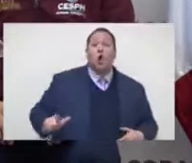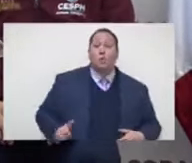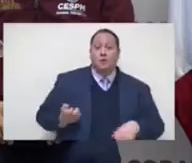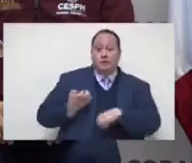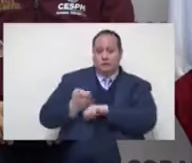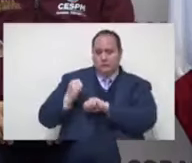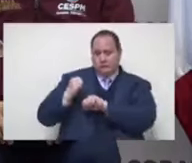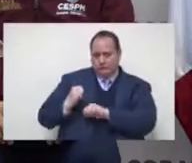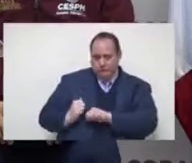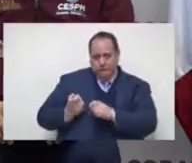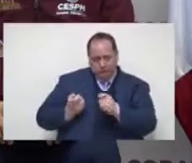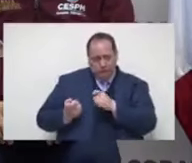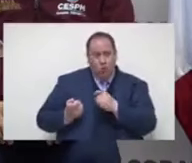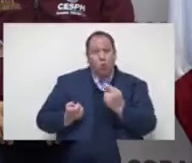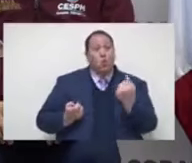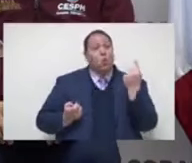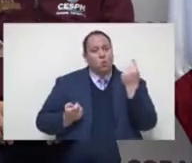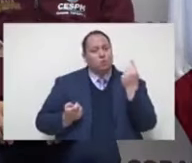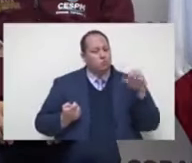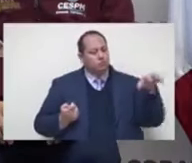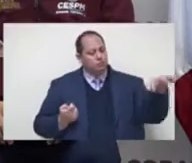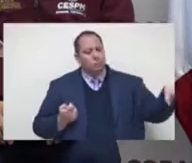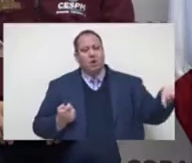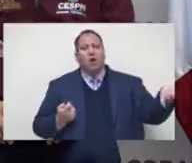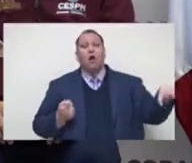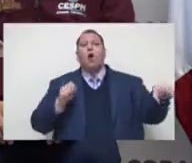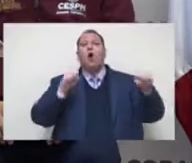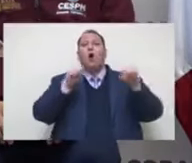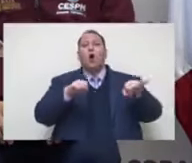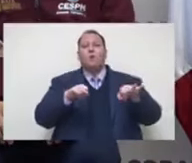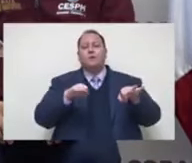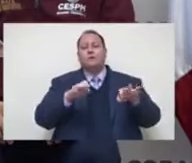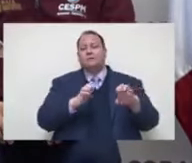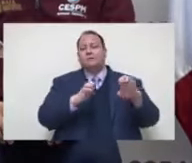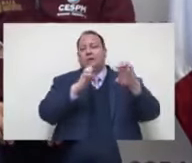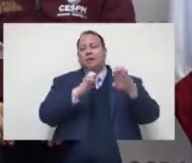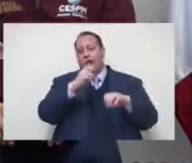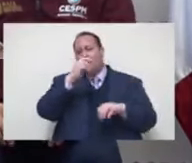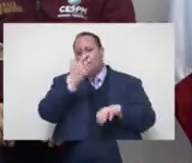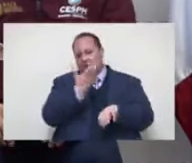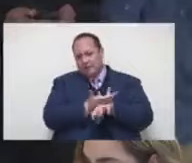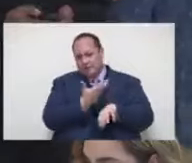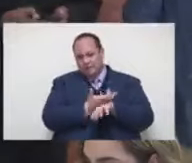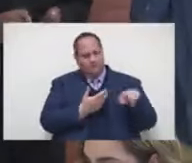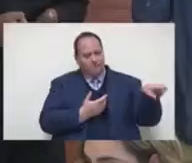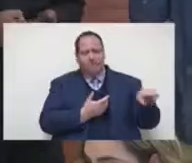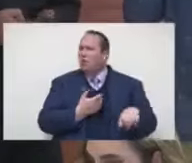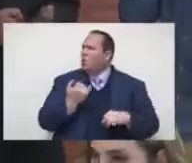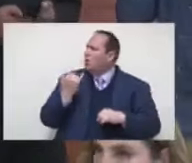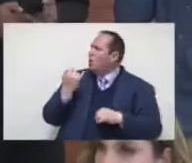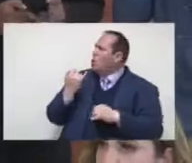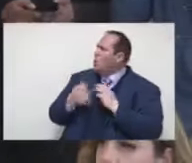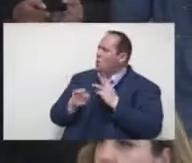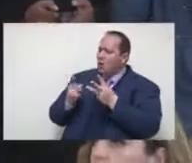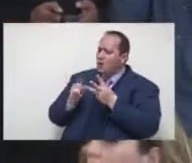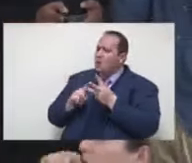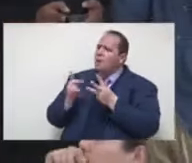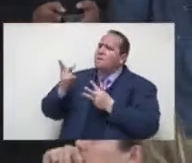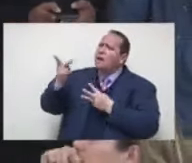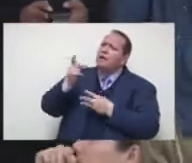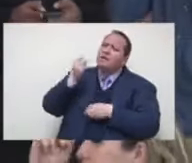el caso hay una operada por el consulado. Gracias, secretaria. Y por último, nos queda claro para el secretario de Seguridad